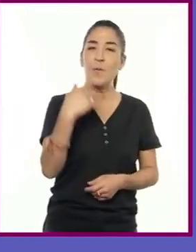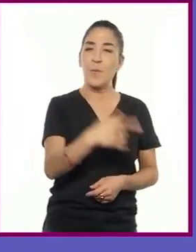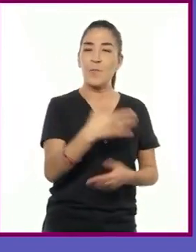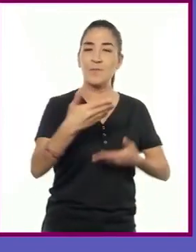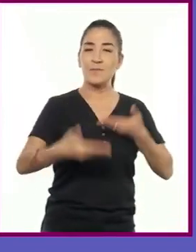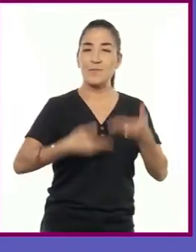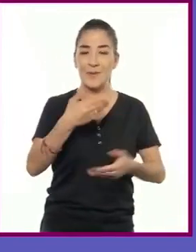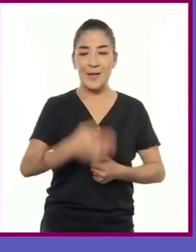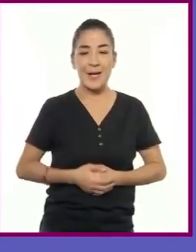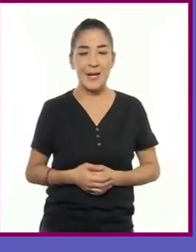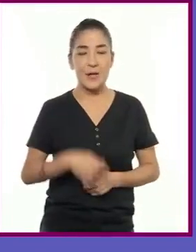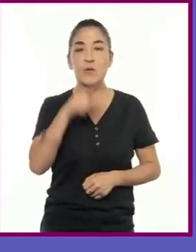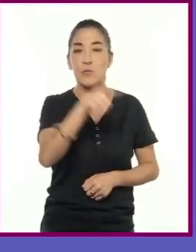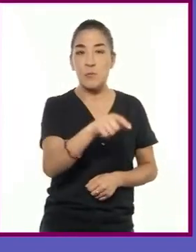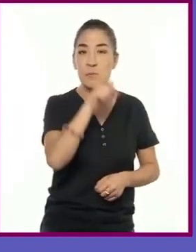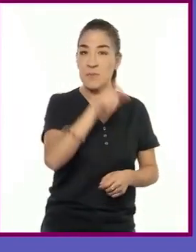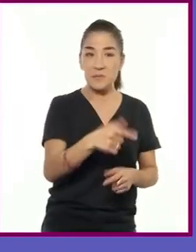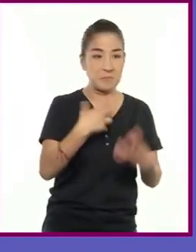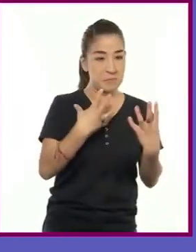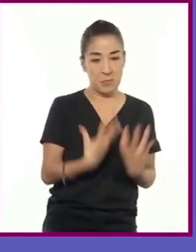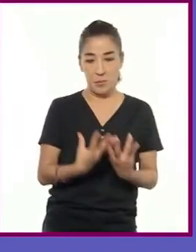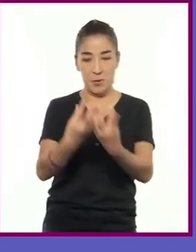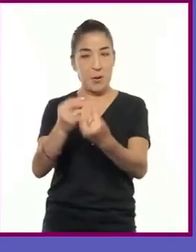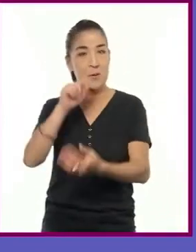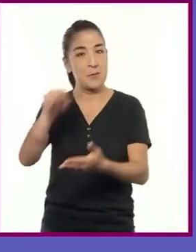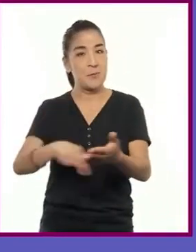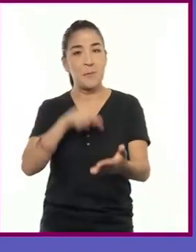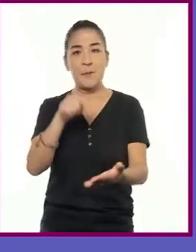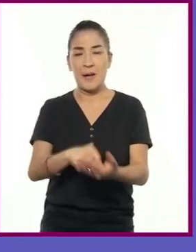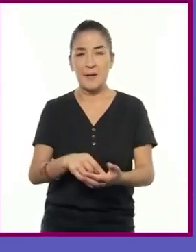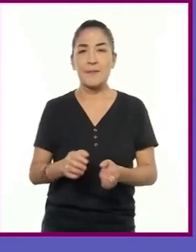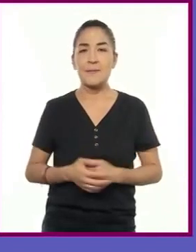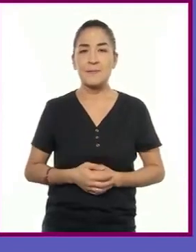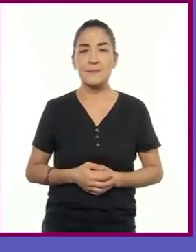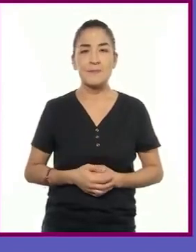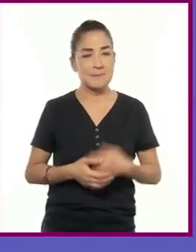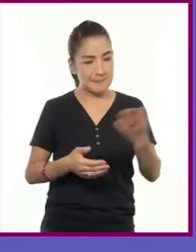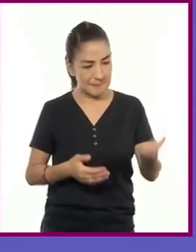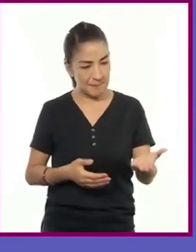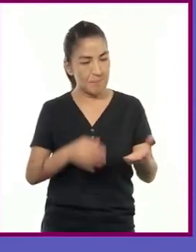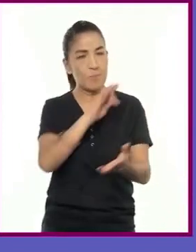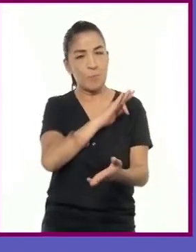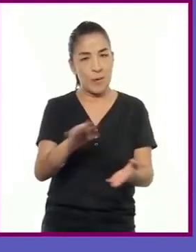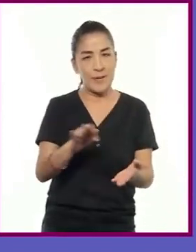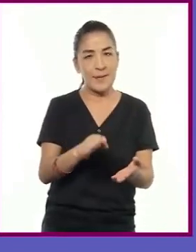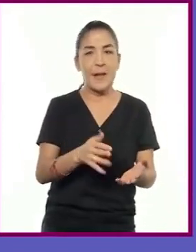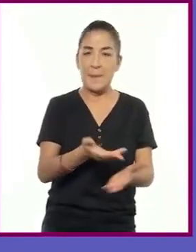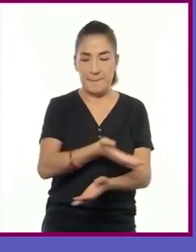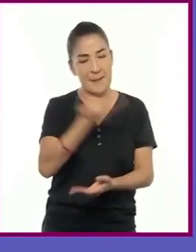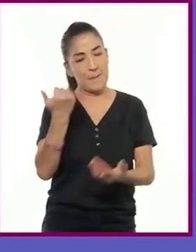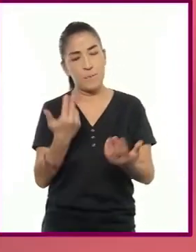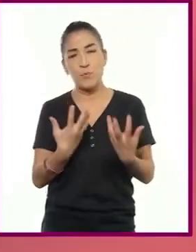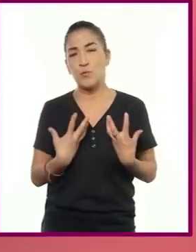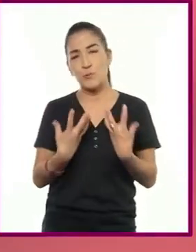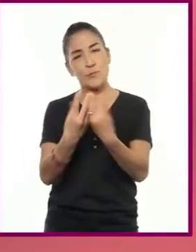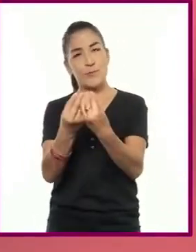merced lleva el mismo camino que nosotros, merced recibiría en que nos fuéramos